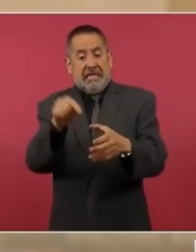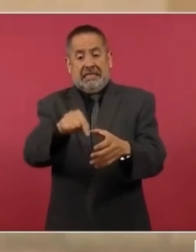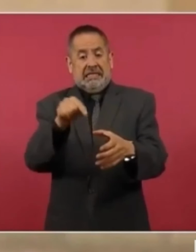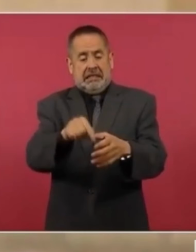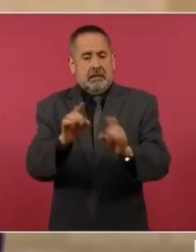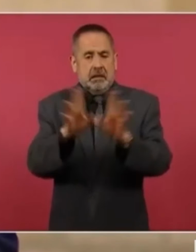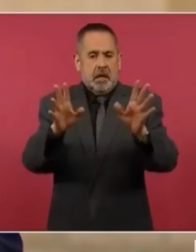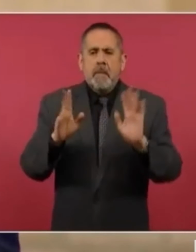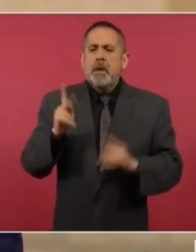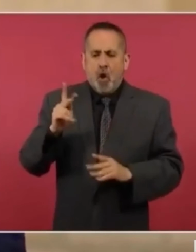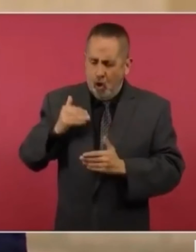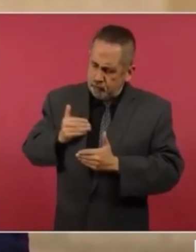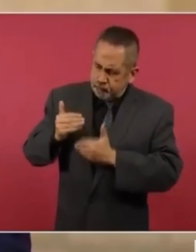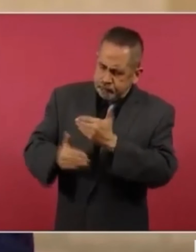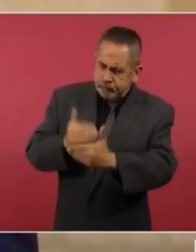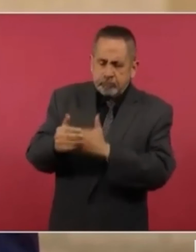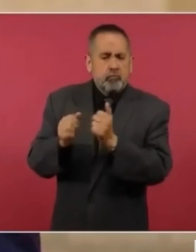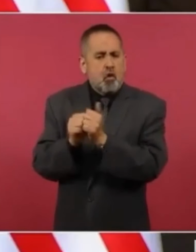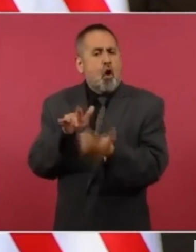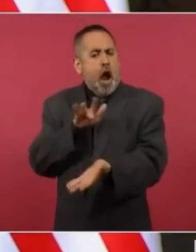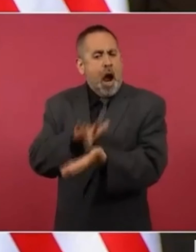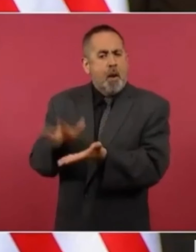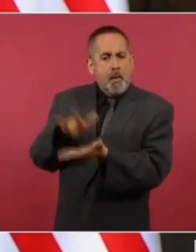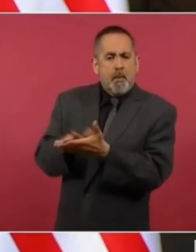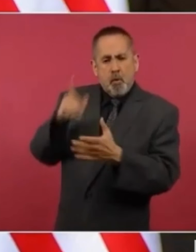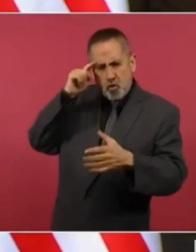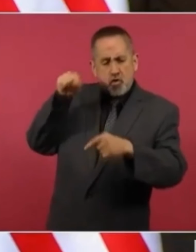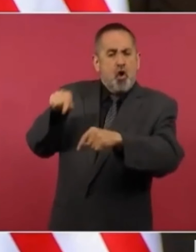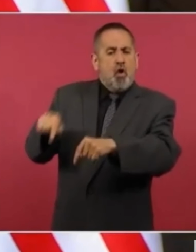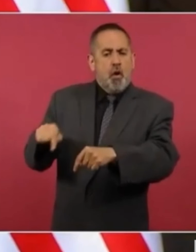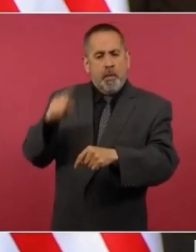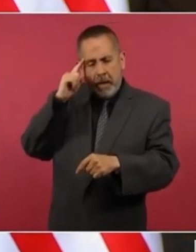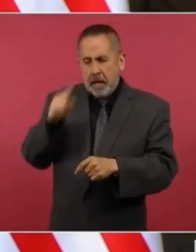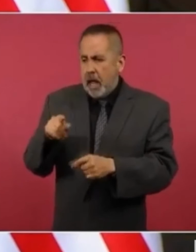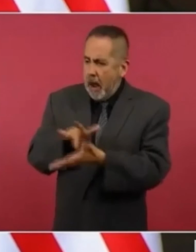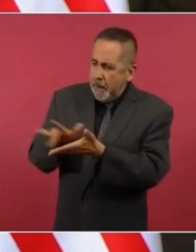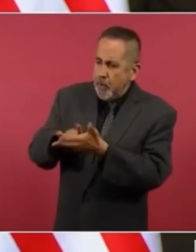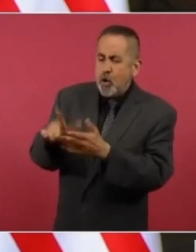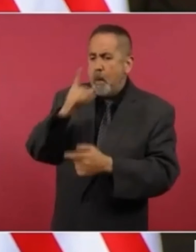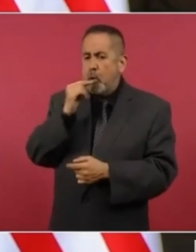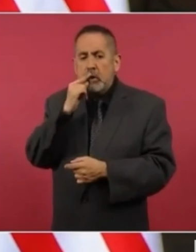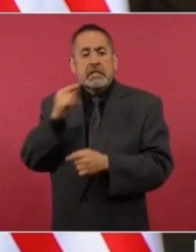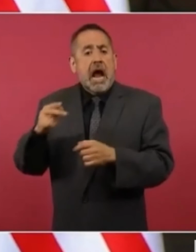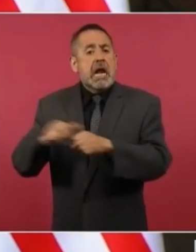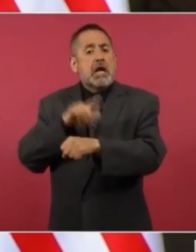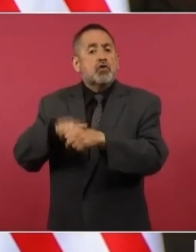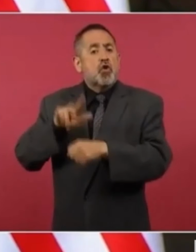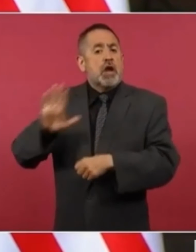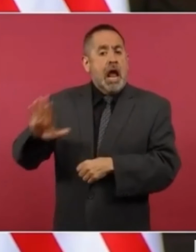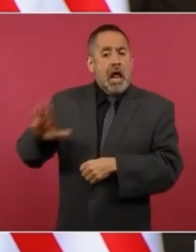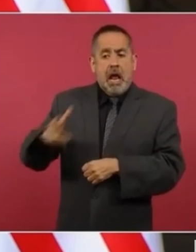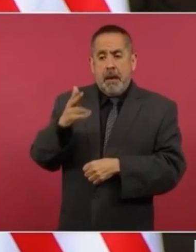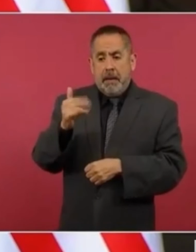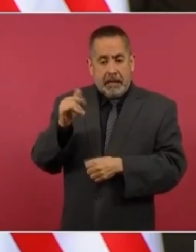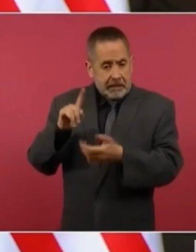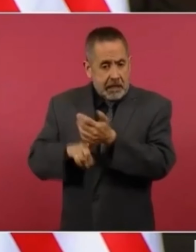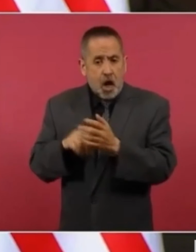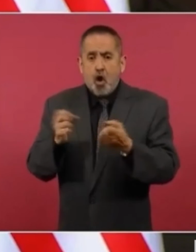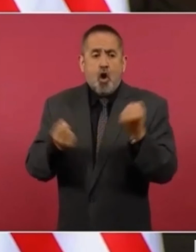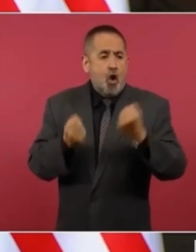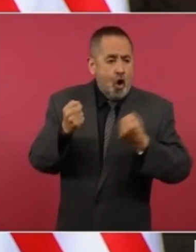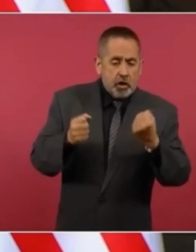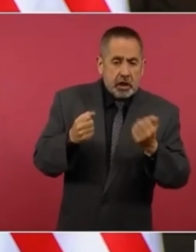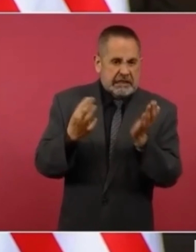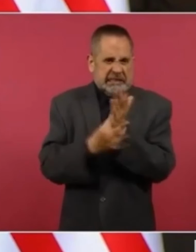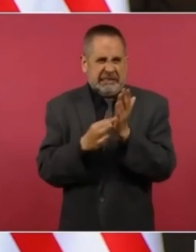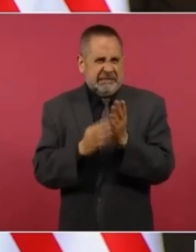Asimismo, estamos avanzando con apoyo significativo a la Policía Haitiana Nacional, incluidos vehículos